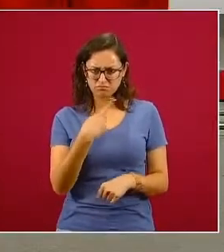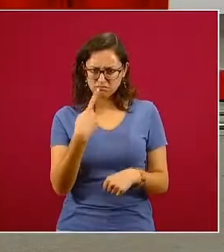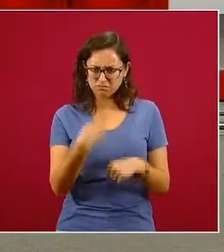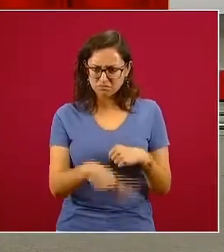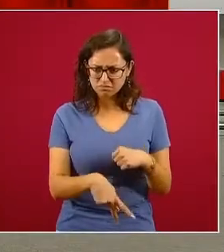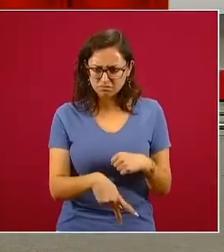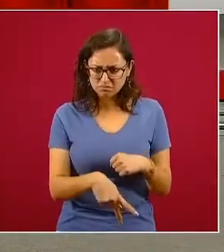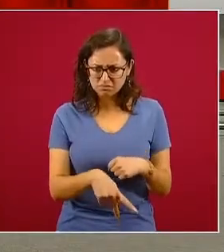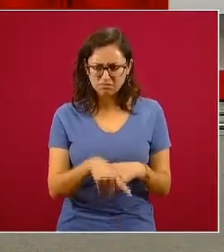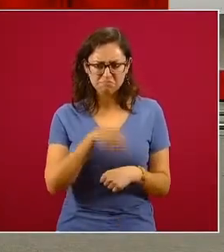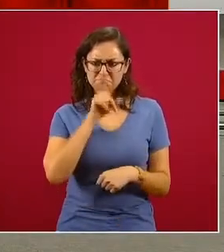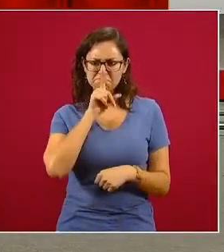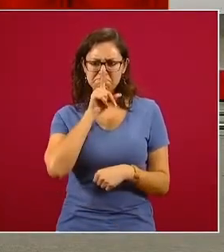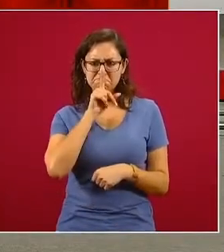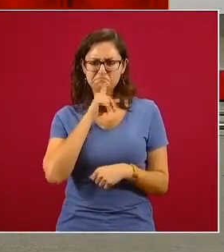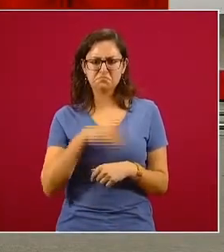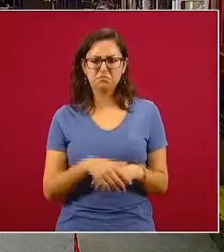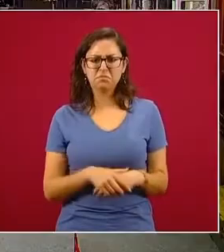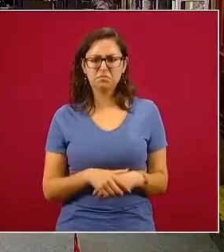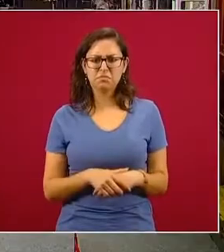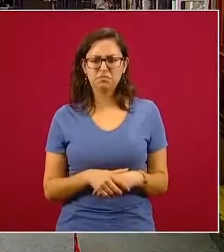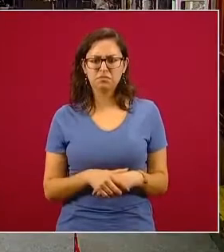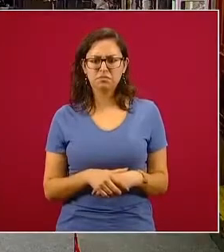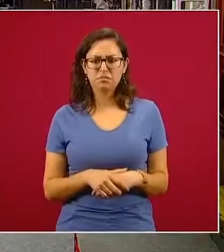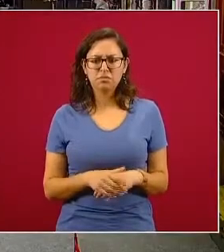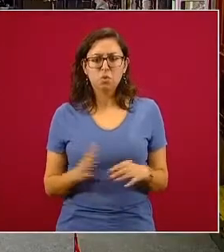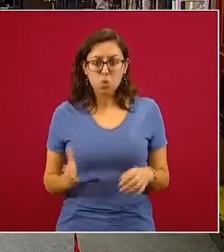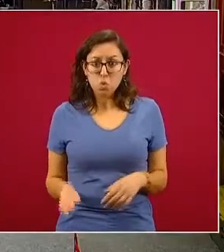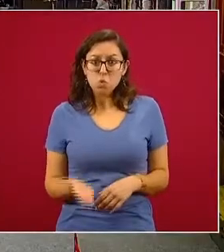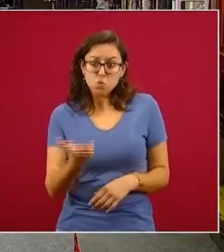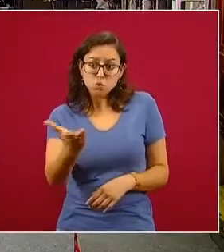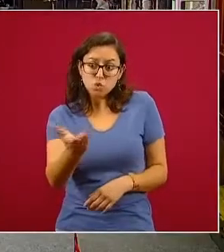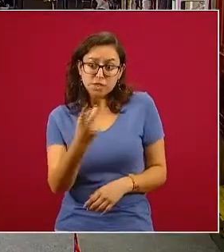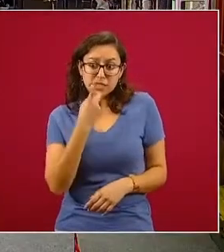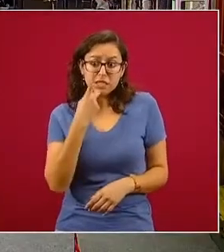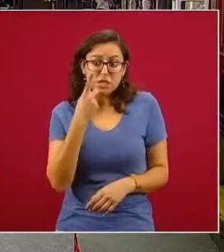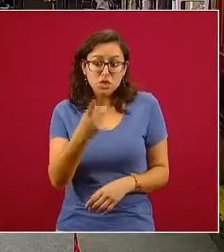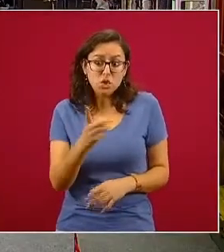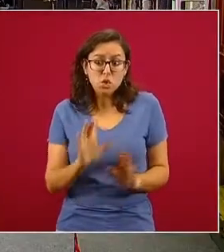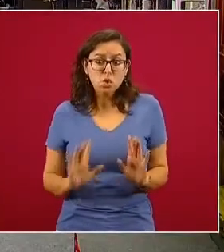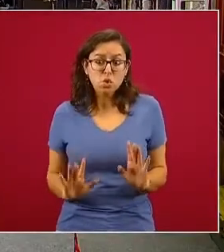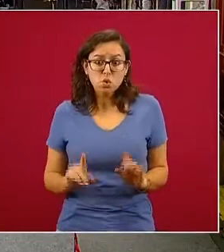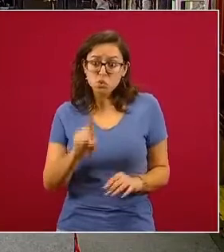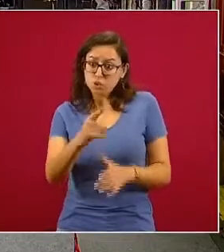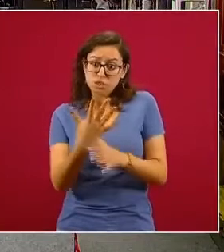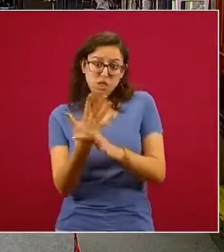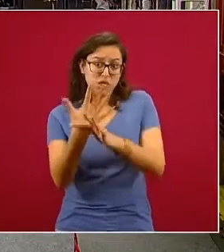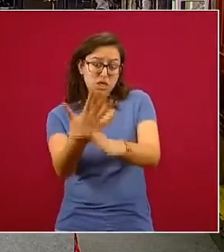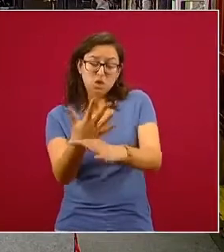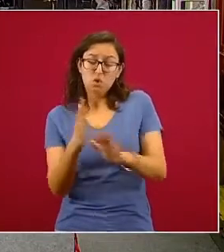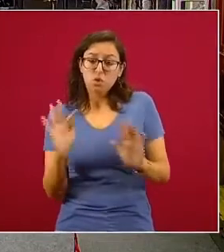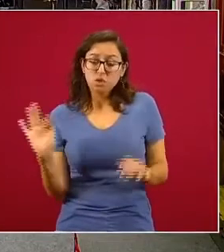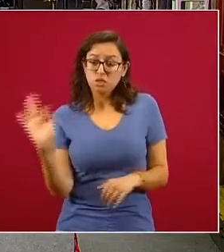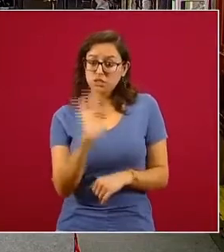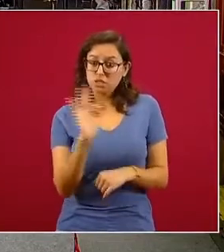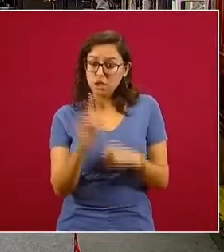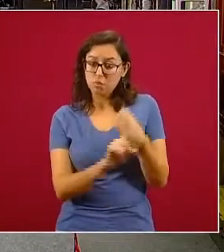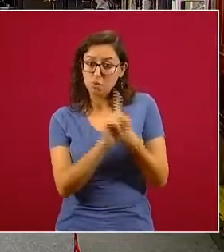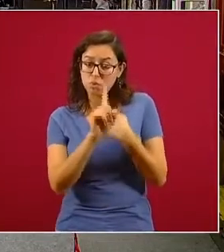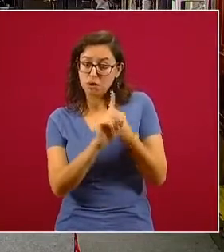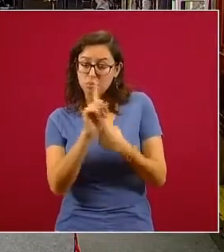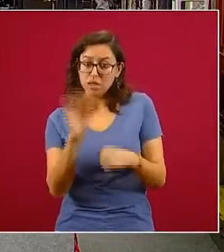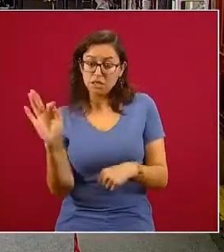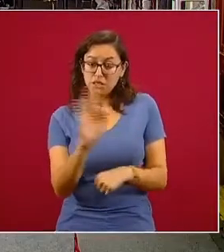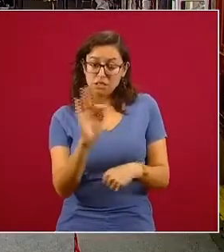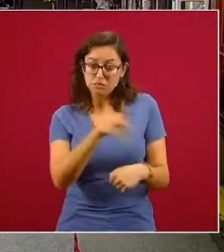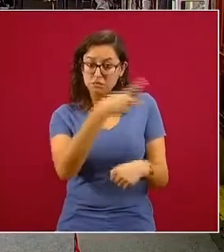Hablaba usted de que habría algunas implicaciones, por eso le preguntaba, ¿qué implicaciones podría tener con la autoridad sanitaria en específico que le corresponde? Si no me